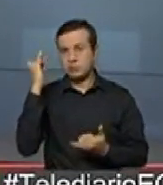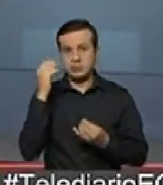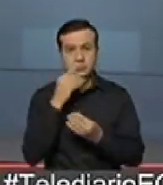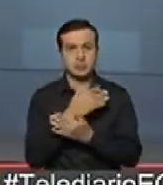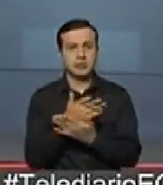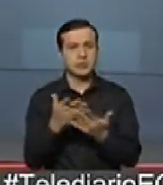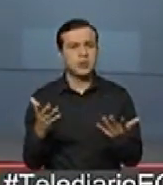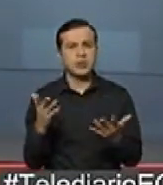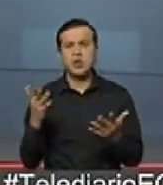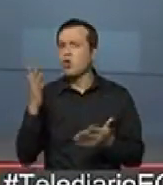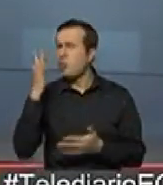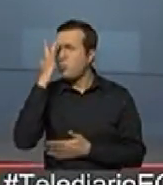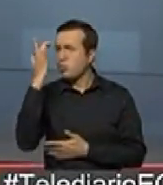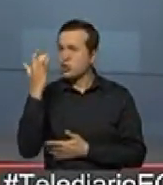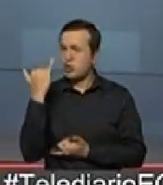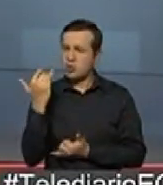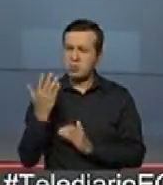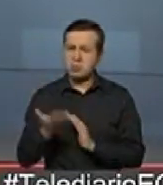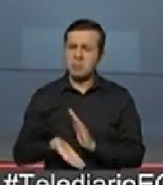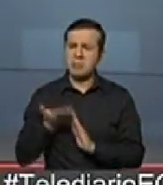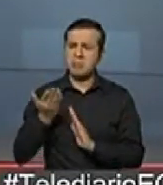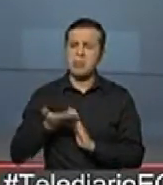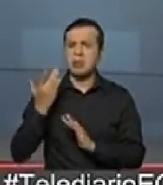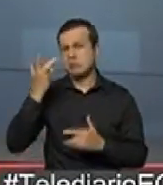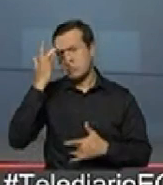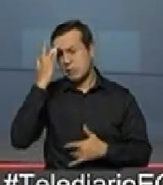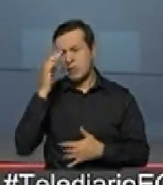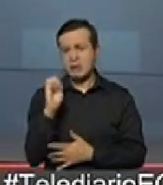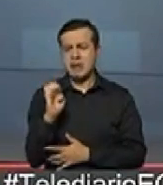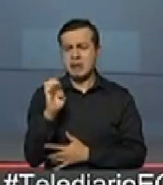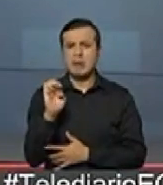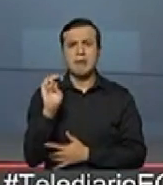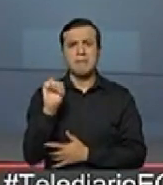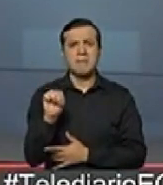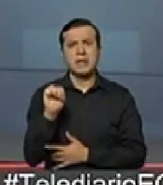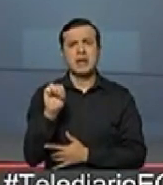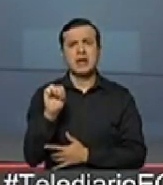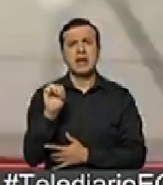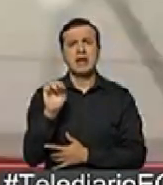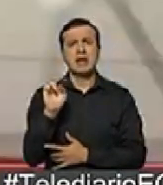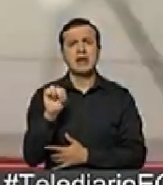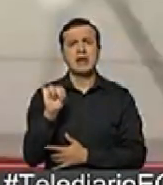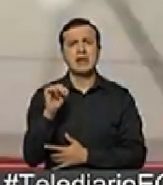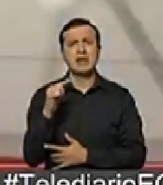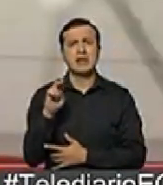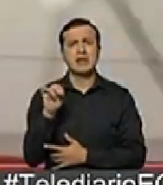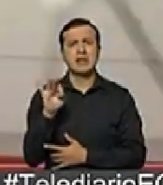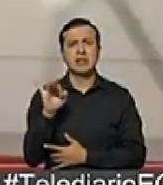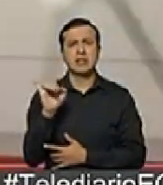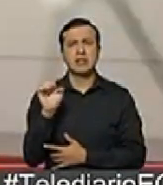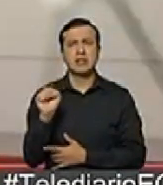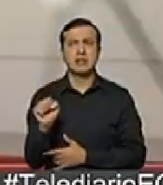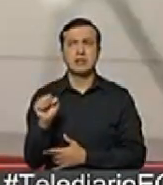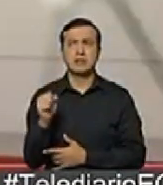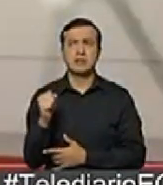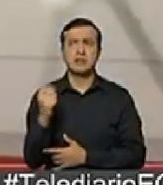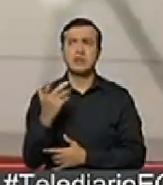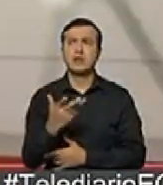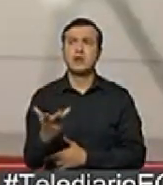hoy. ¿A qué se debe este incremento de meningitis por meningococo? Yo creo que esto está en